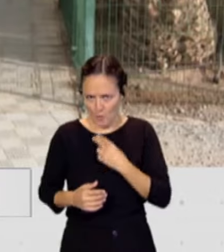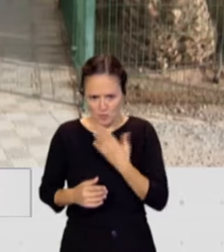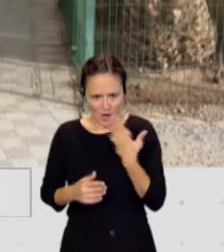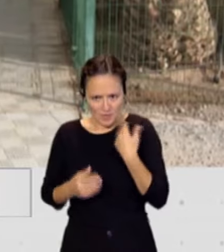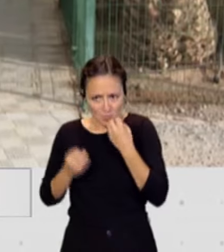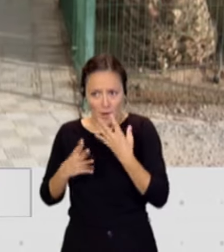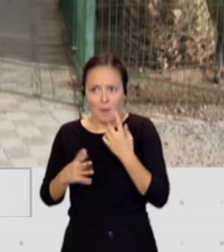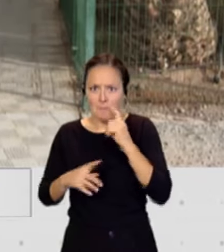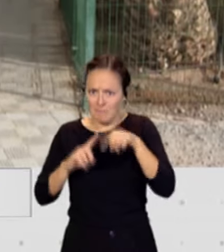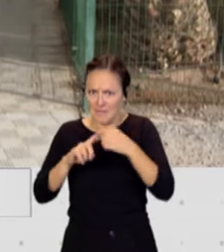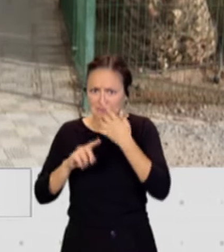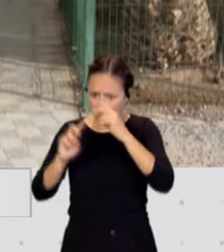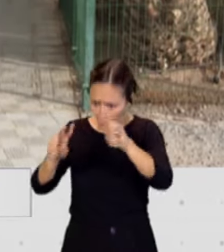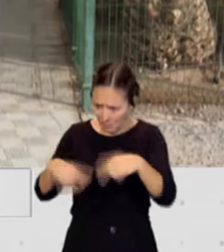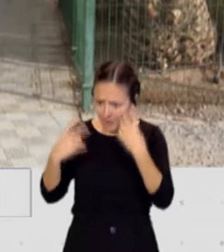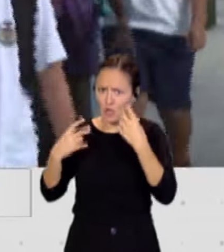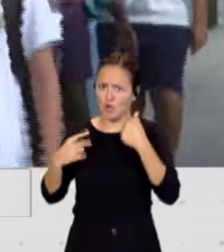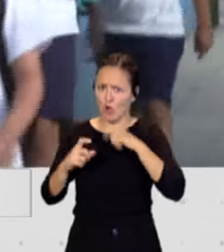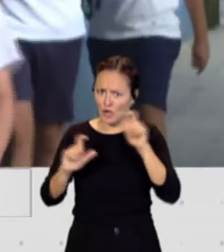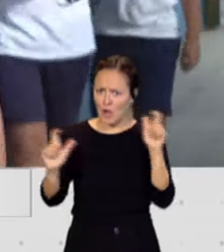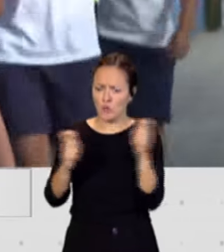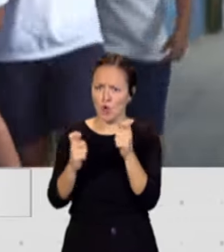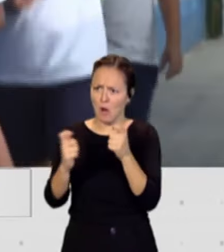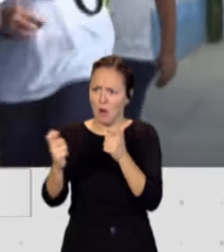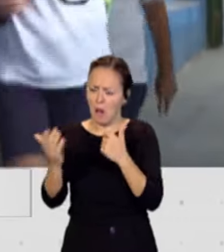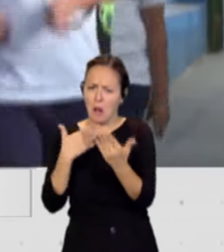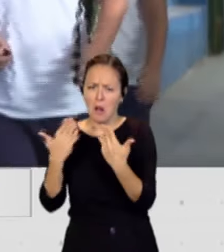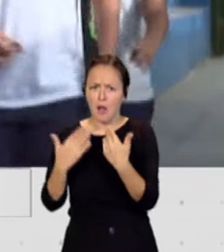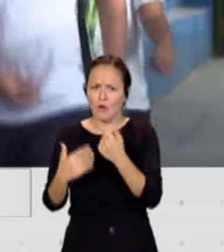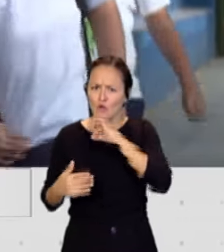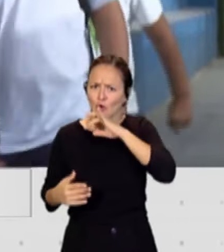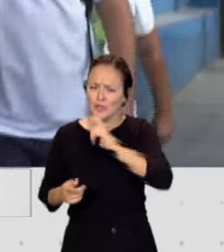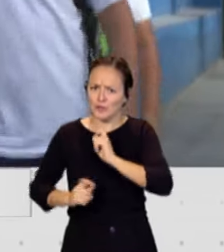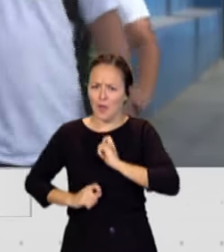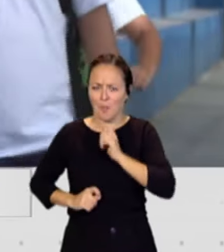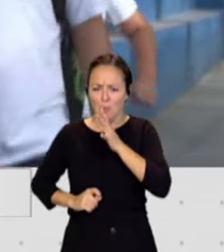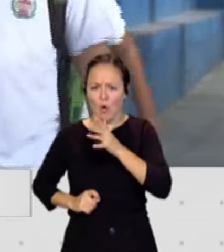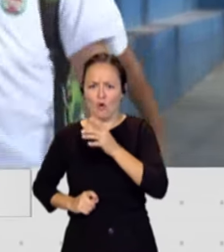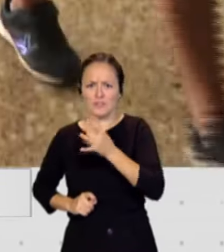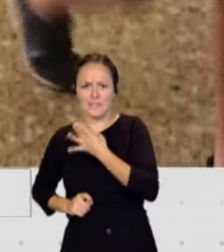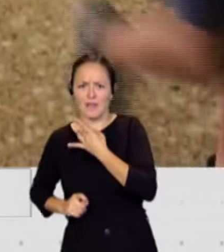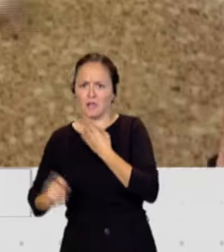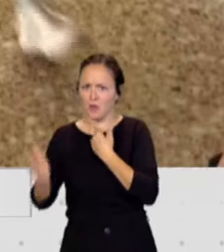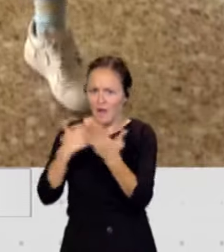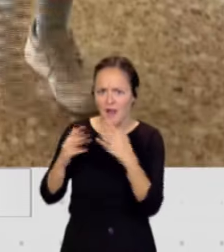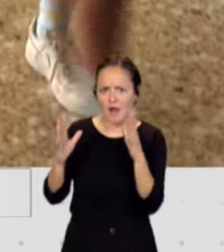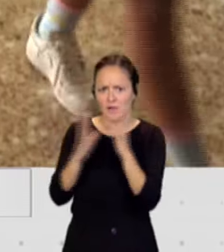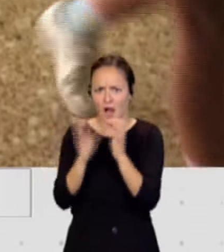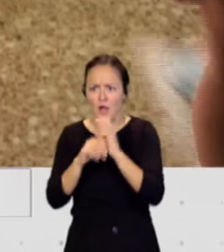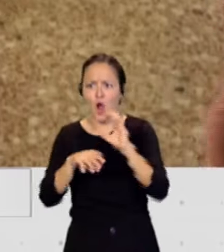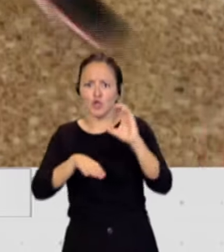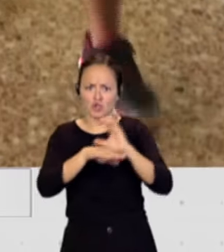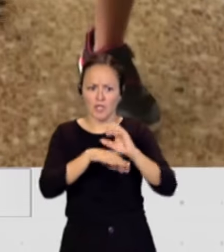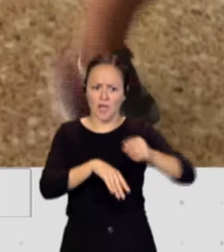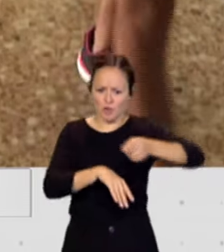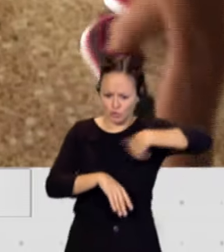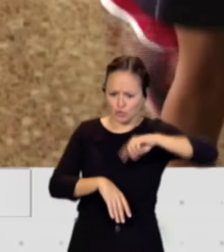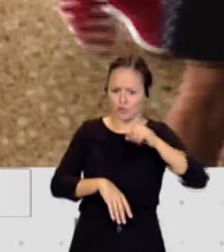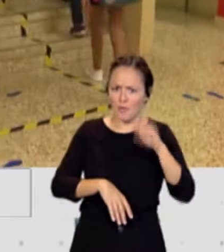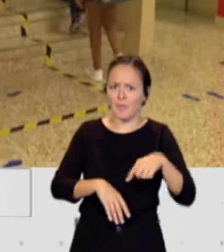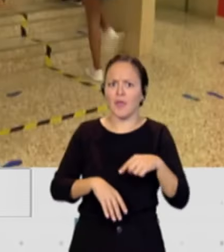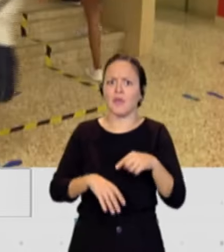salí muy contento por ese diálogo Y esa ganas a ayudar por parte de los sindicatos a la consejería a mejorar todo lo que